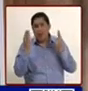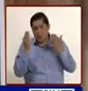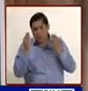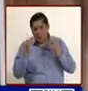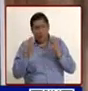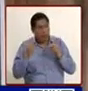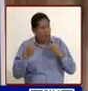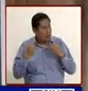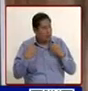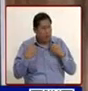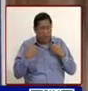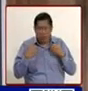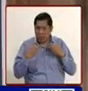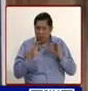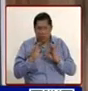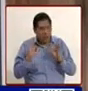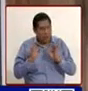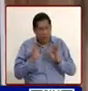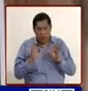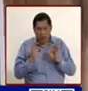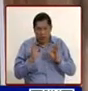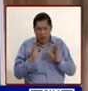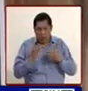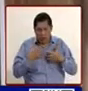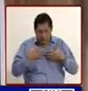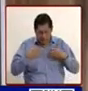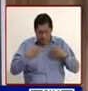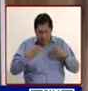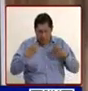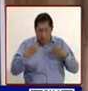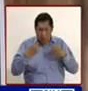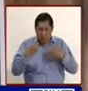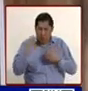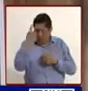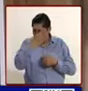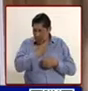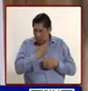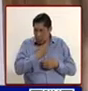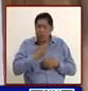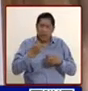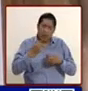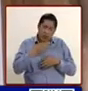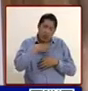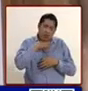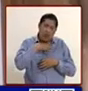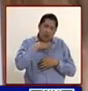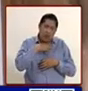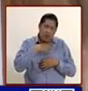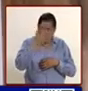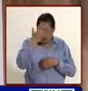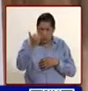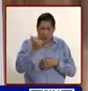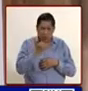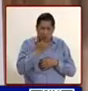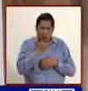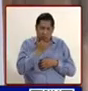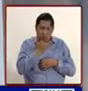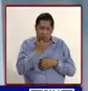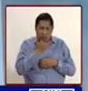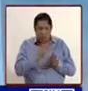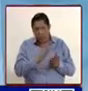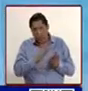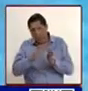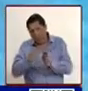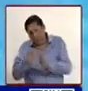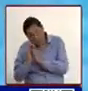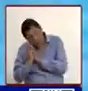Aparentemente no tenía ningún signo de tierra, la ropa, bueno, si bien estaba sucia, eso es por haber sido